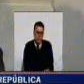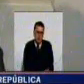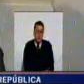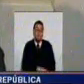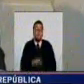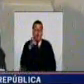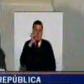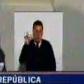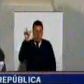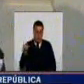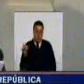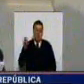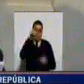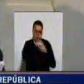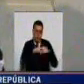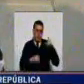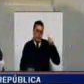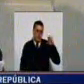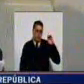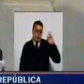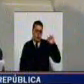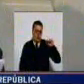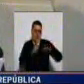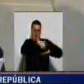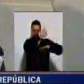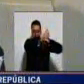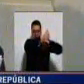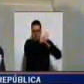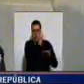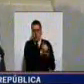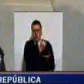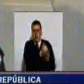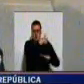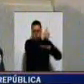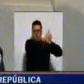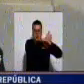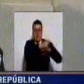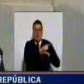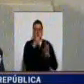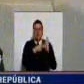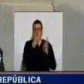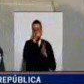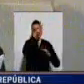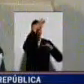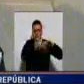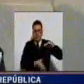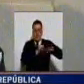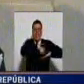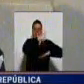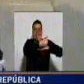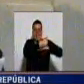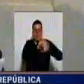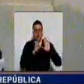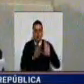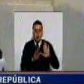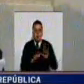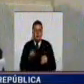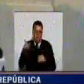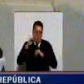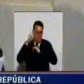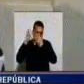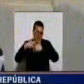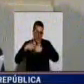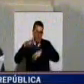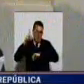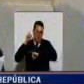junta directiva de Scotiabank, fue hasta el 2012 gerente senior de Brookfield